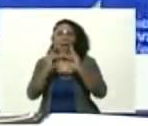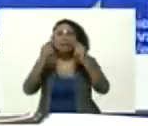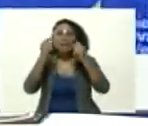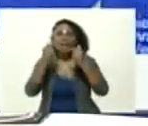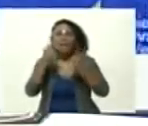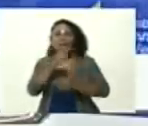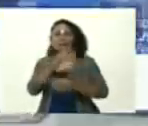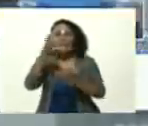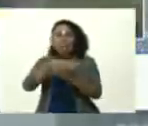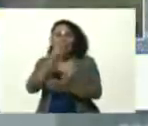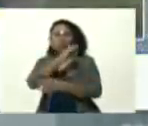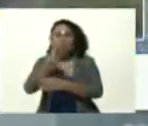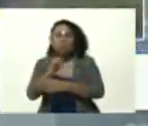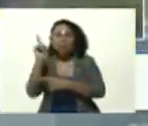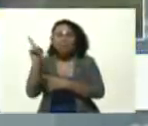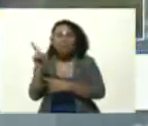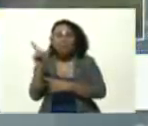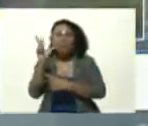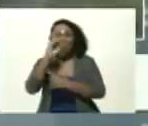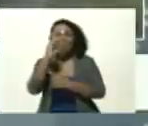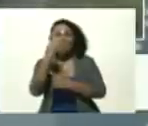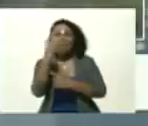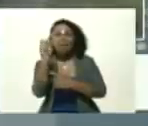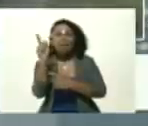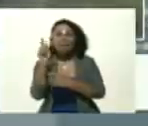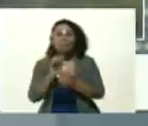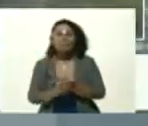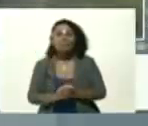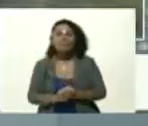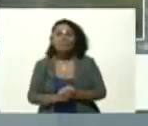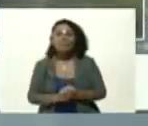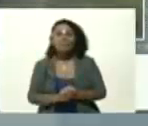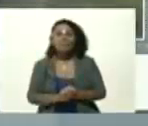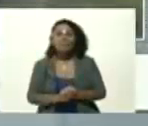querida. Adelante, Omar Prieto.